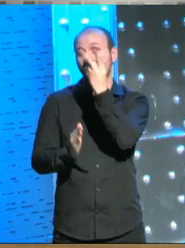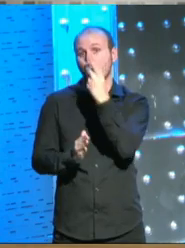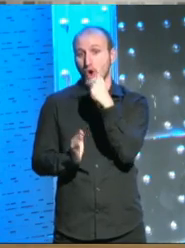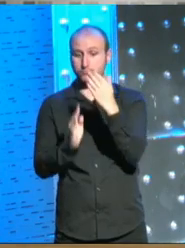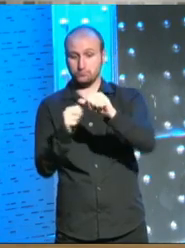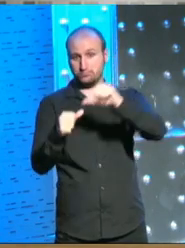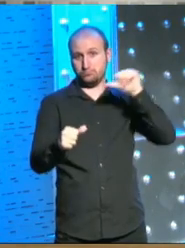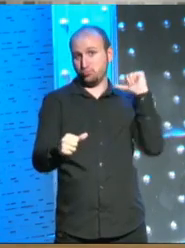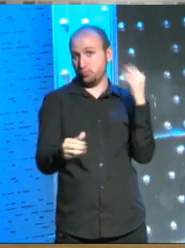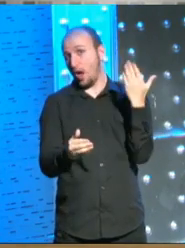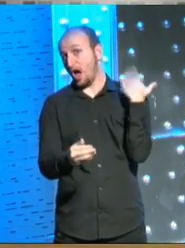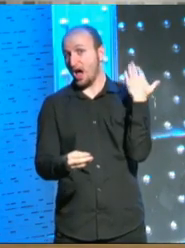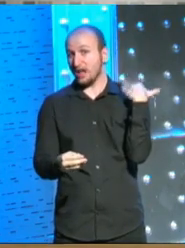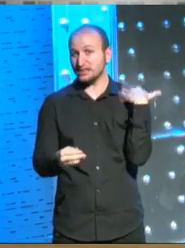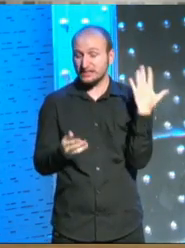entonces